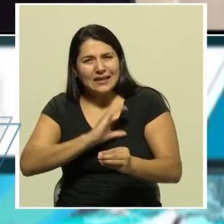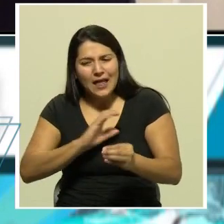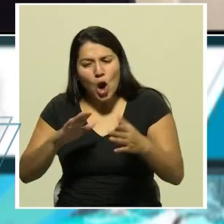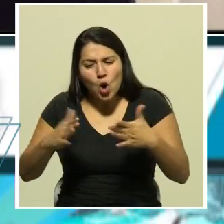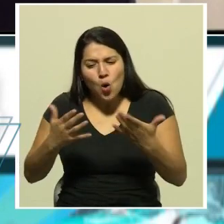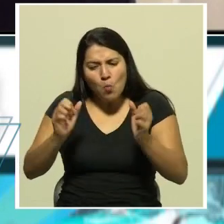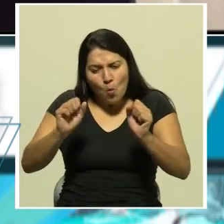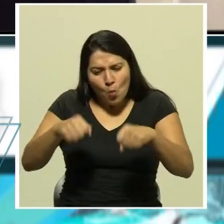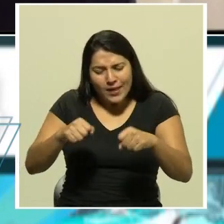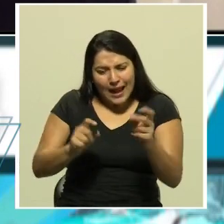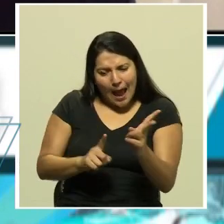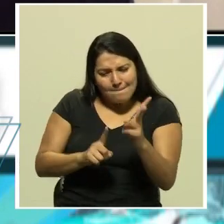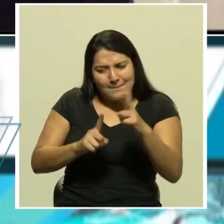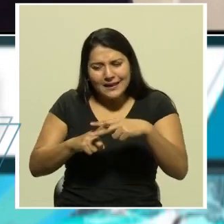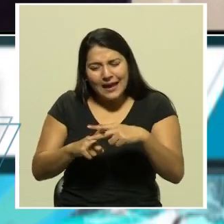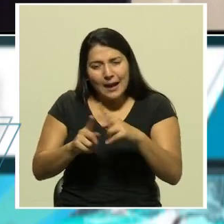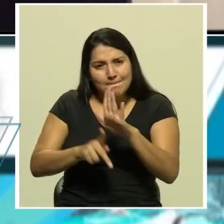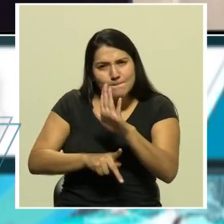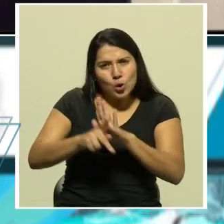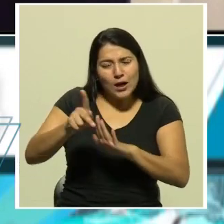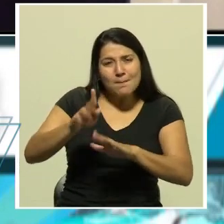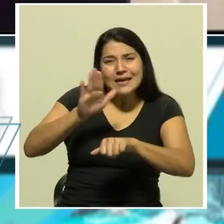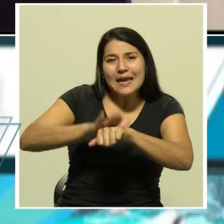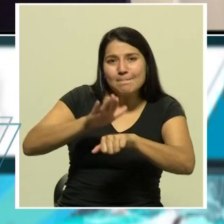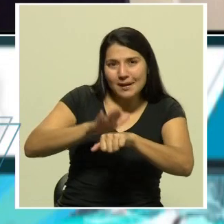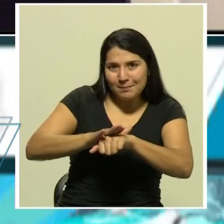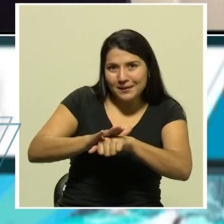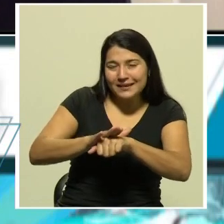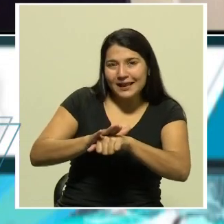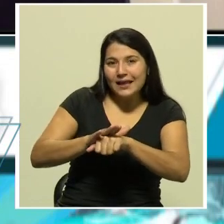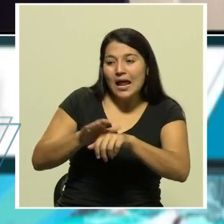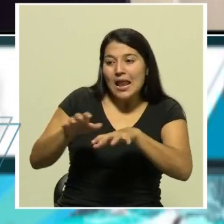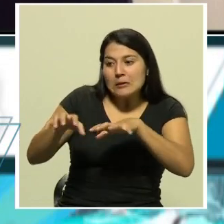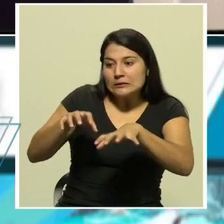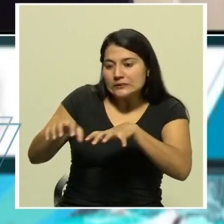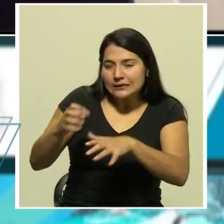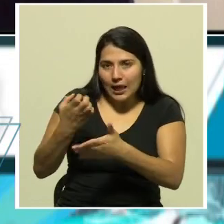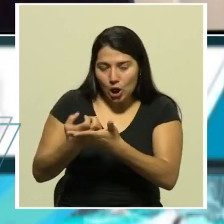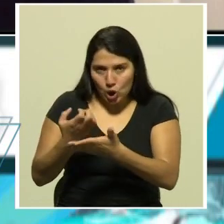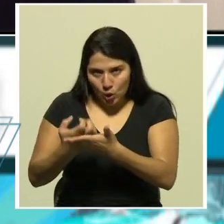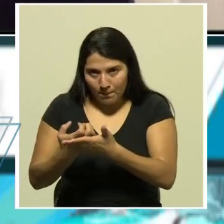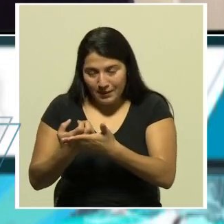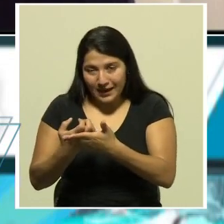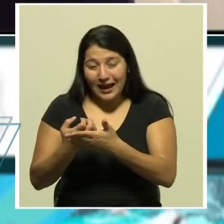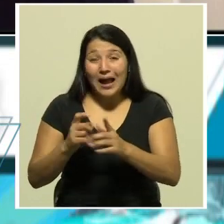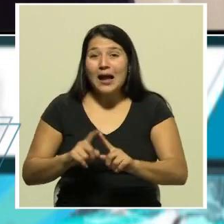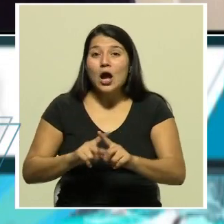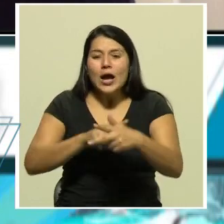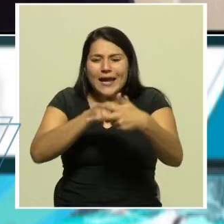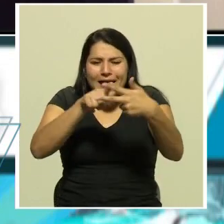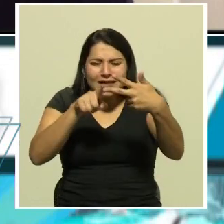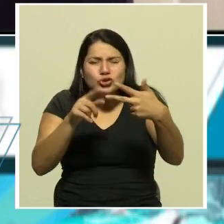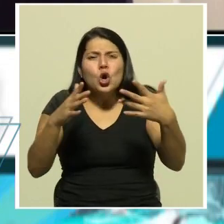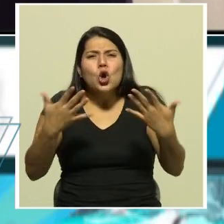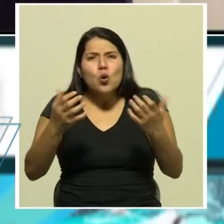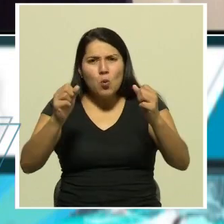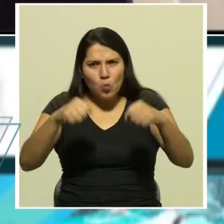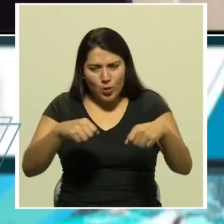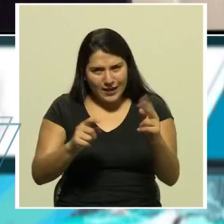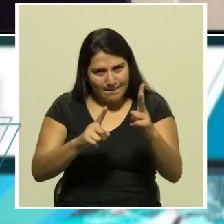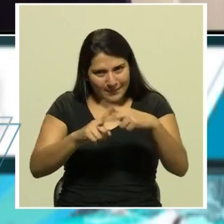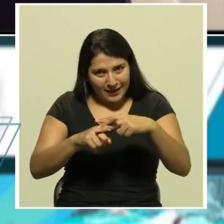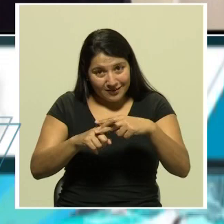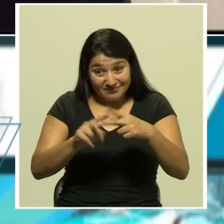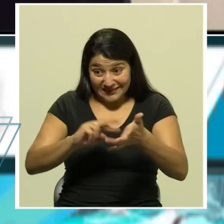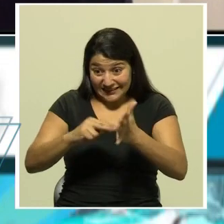la recuperación económica. Esto por poner una visión aplicada, ¿verdad? Pero esta visión aplicada va muy acompañada del desarrollo de métodos